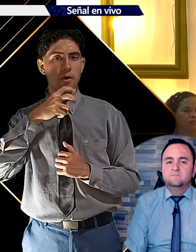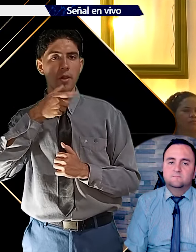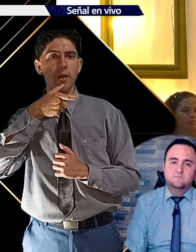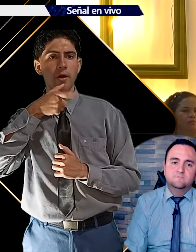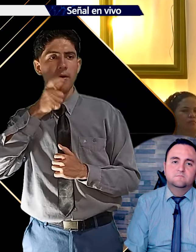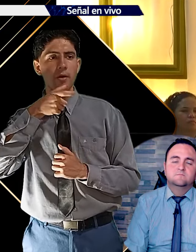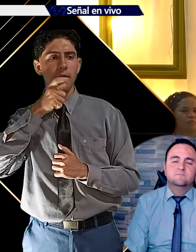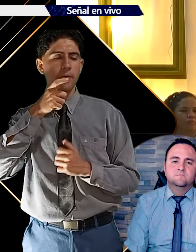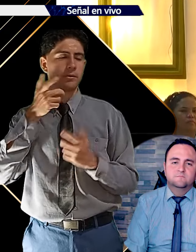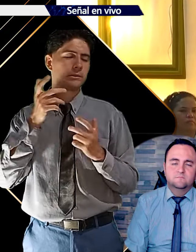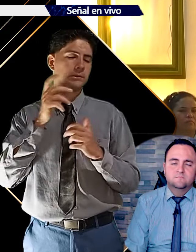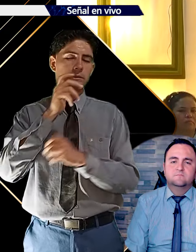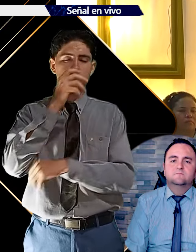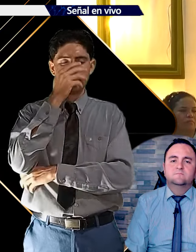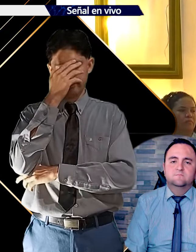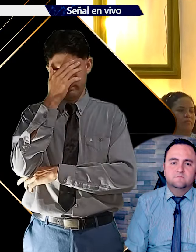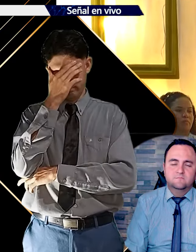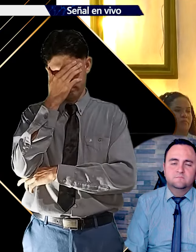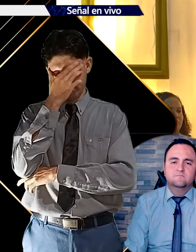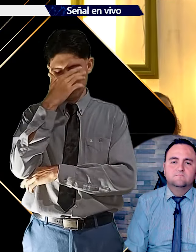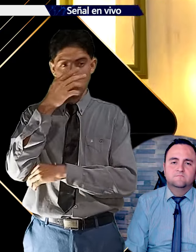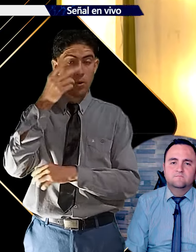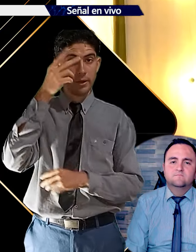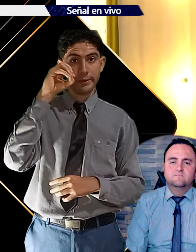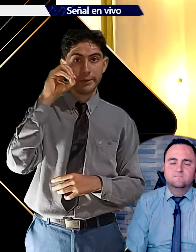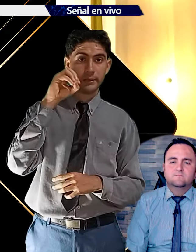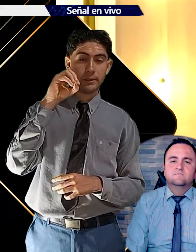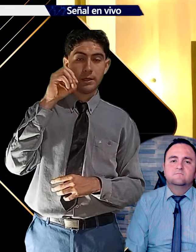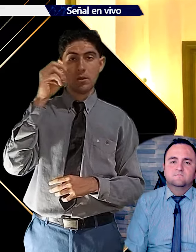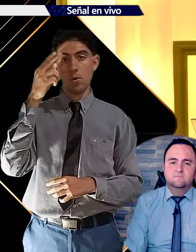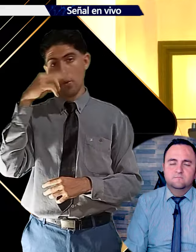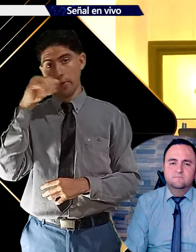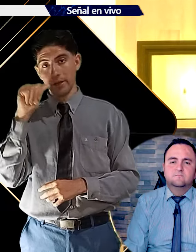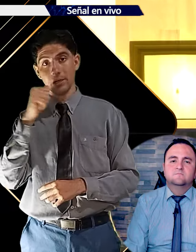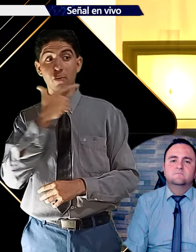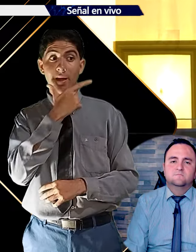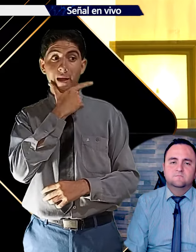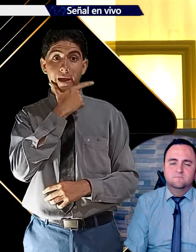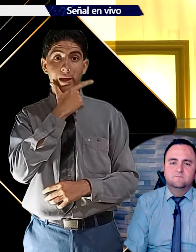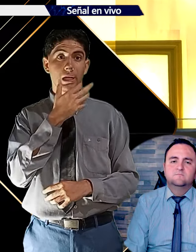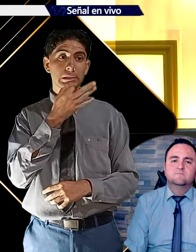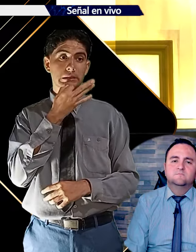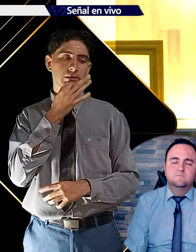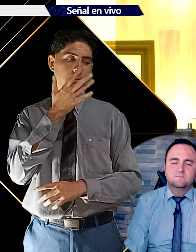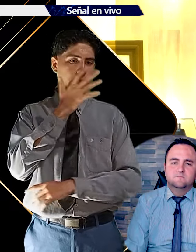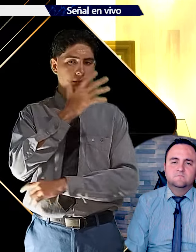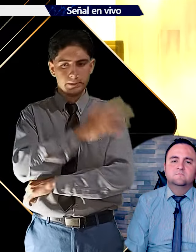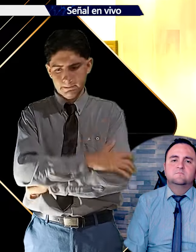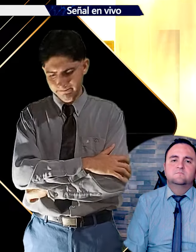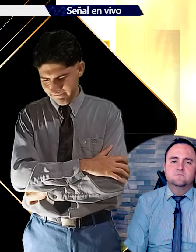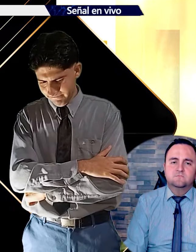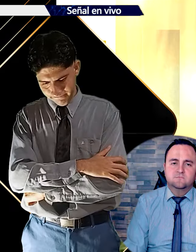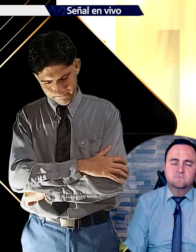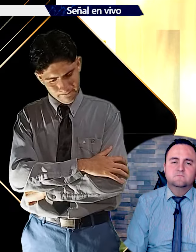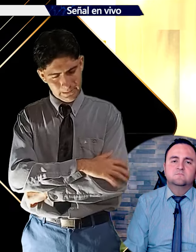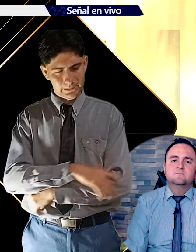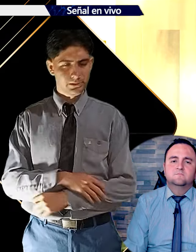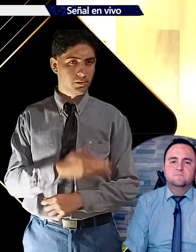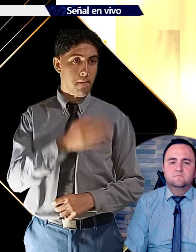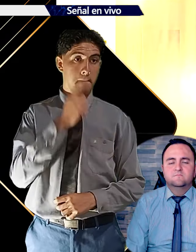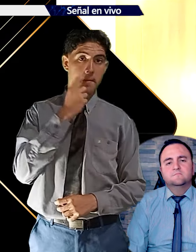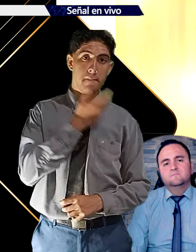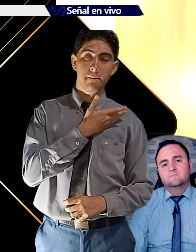mi hijo está tatuado. Hermana, es que mi hija esta semana me dijo que no le gustan los hombres, que le gustan las mujeres. Y hasta